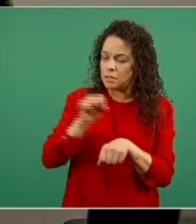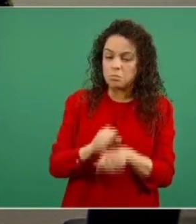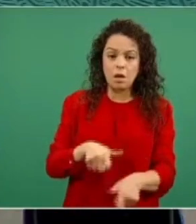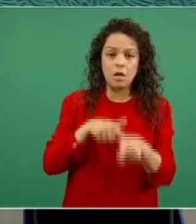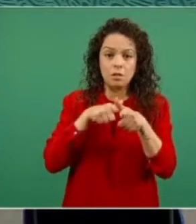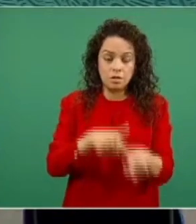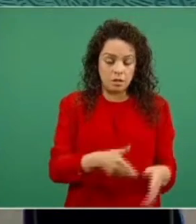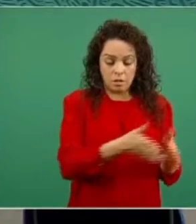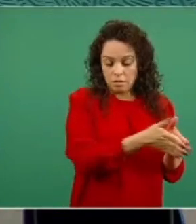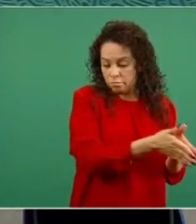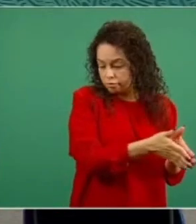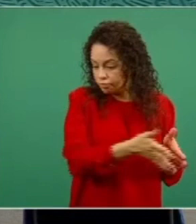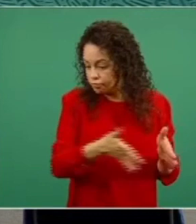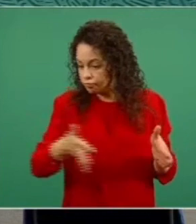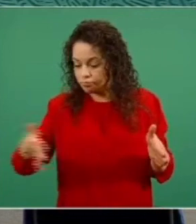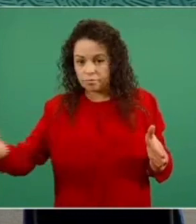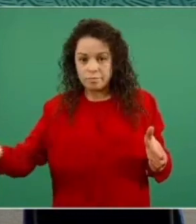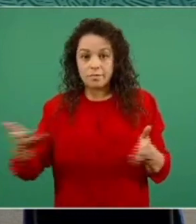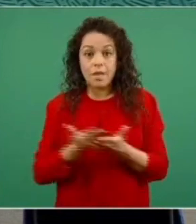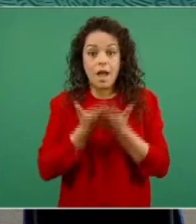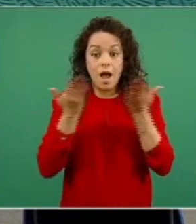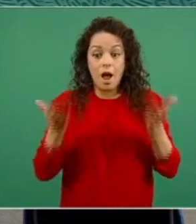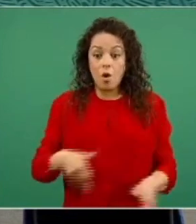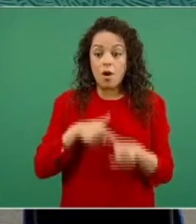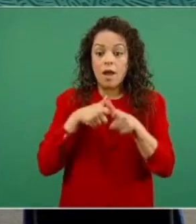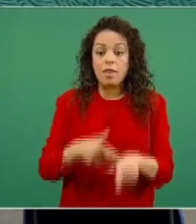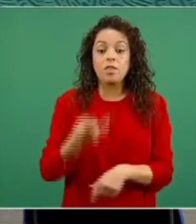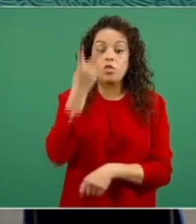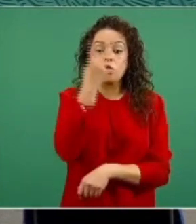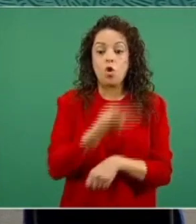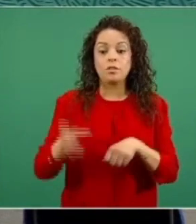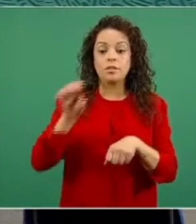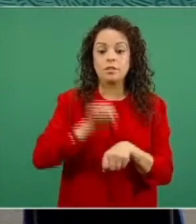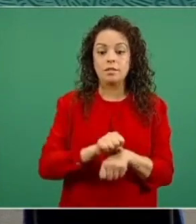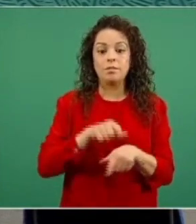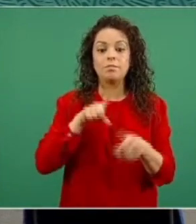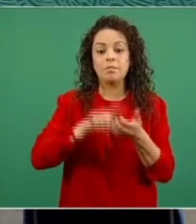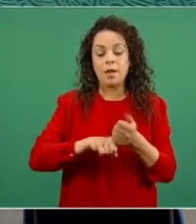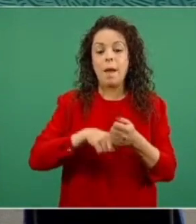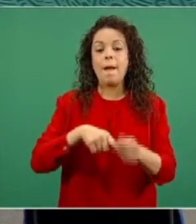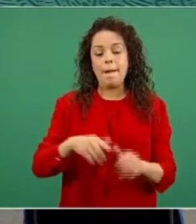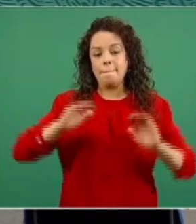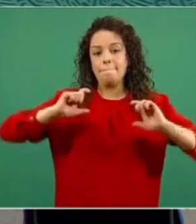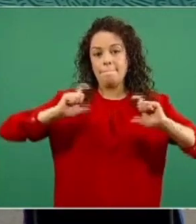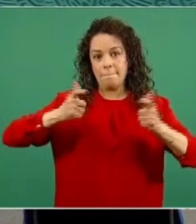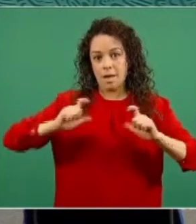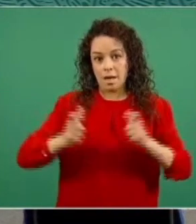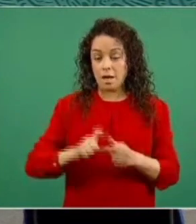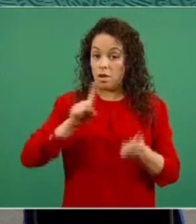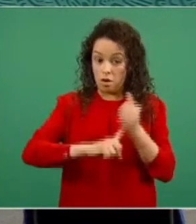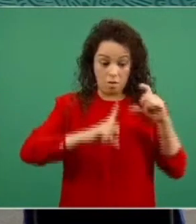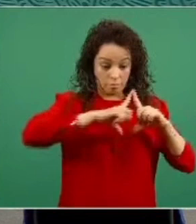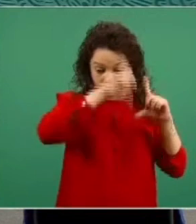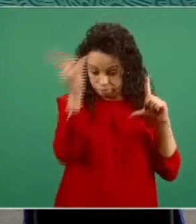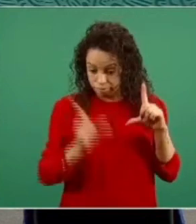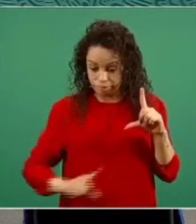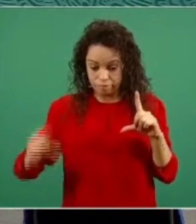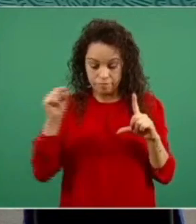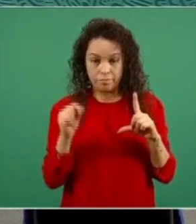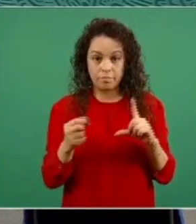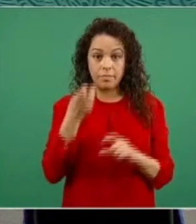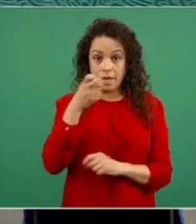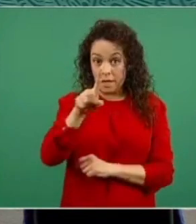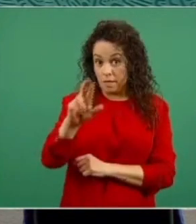toda la semana, y llevamos ya 2 semanas con una disminución a nivel nacional. Recordar que esto es el panorama a